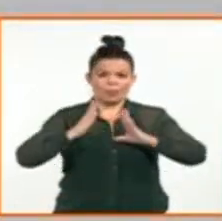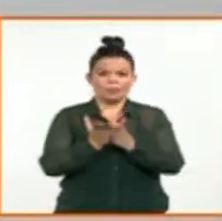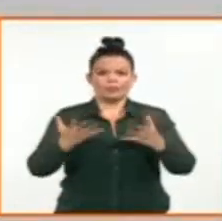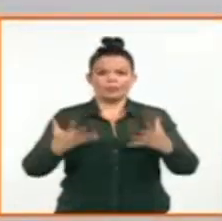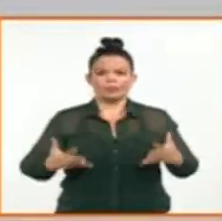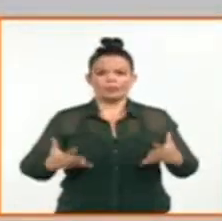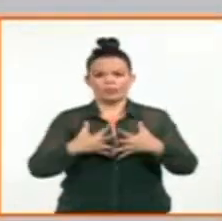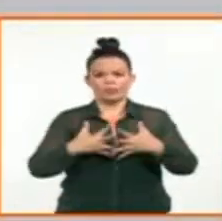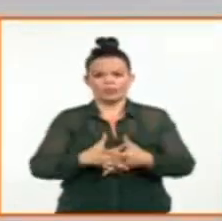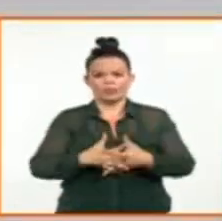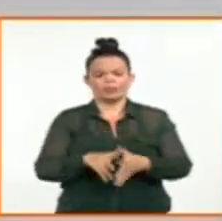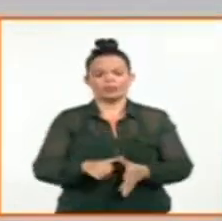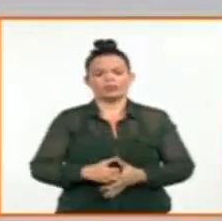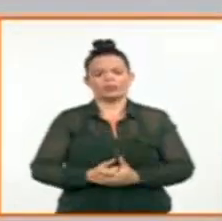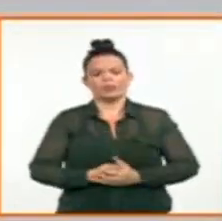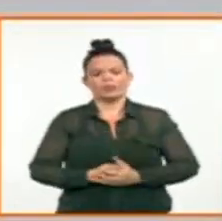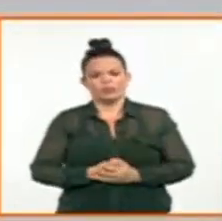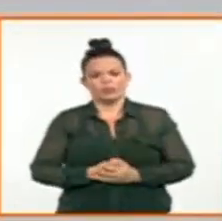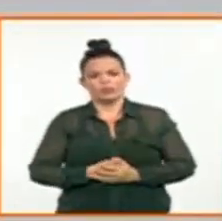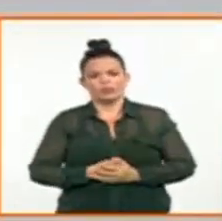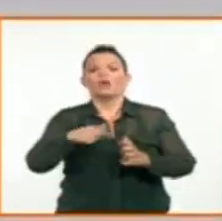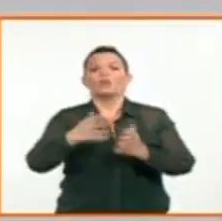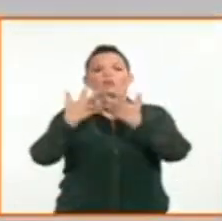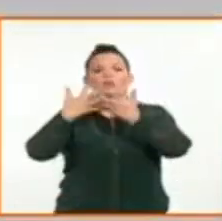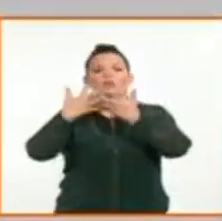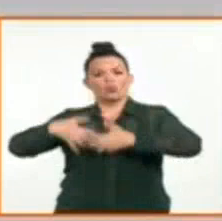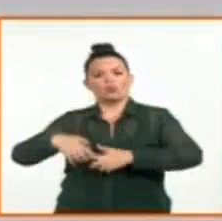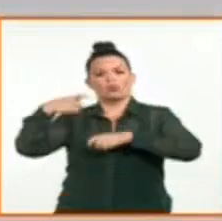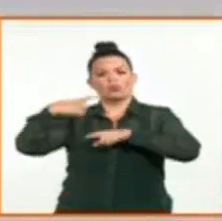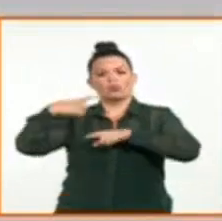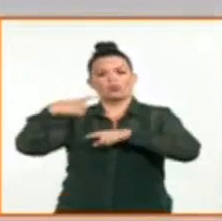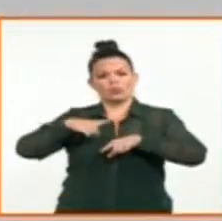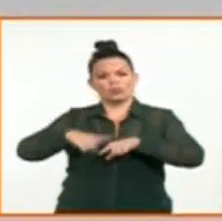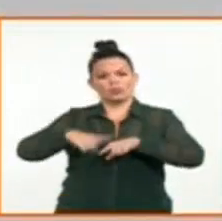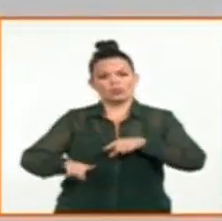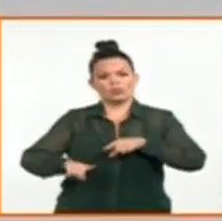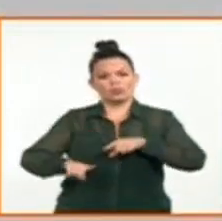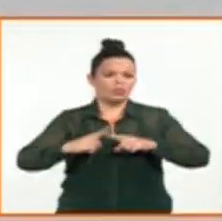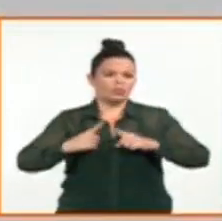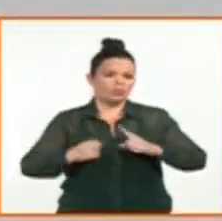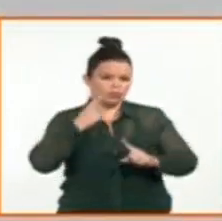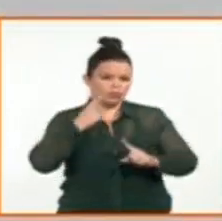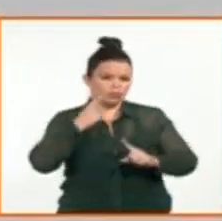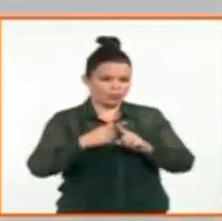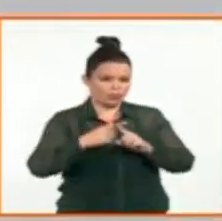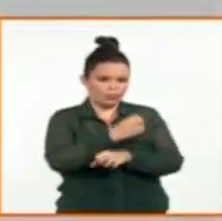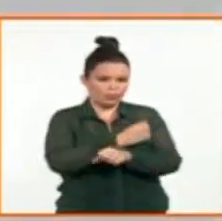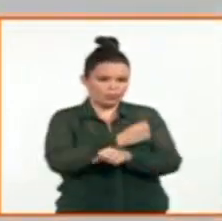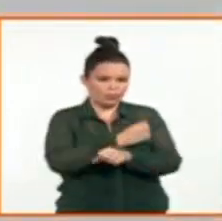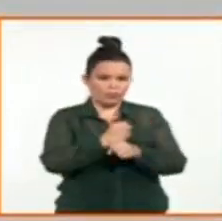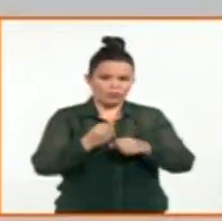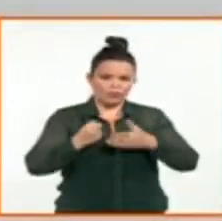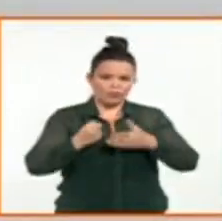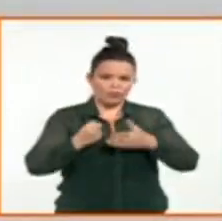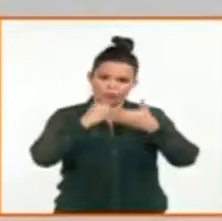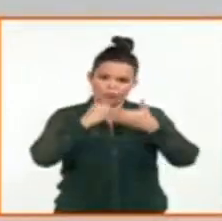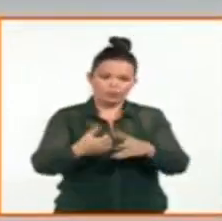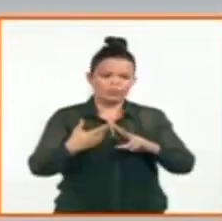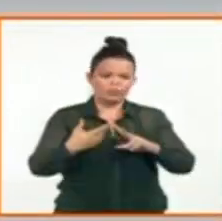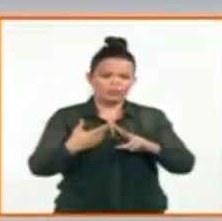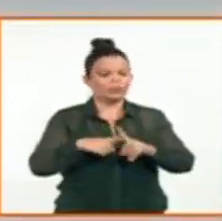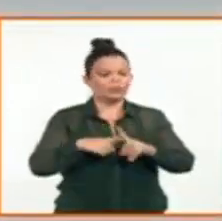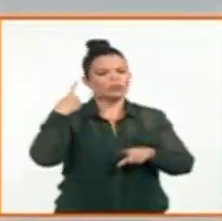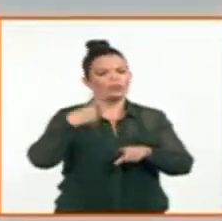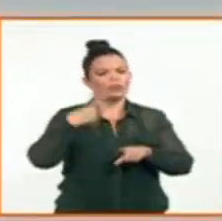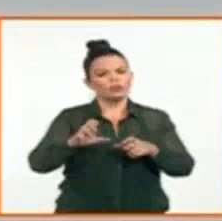cañeras. Hay que decir que se producen piezas para casi todos los tipos de combinadas, y en este periodo también se logró la validación de la CCA 5000,